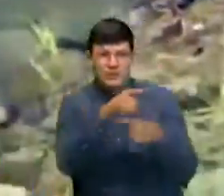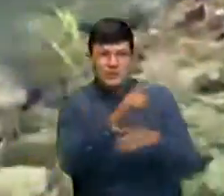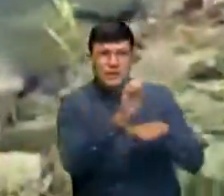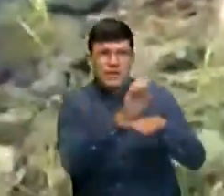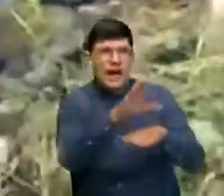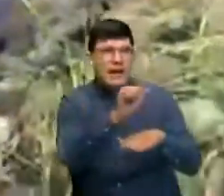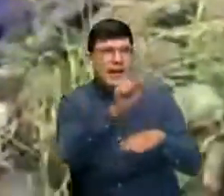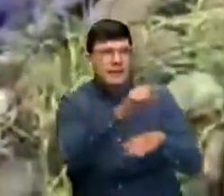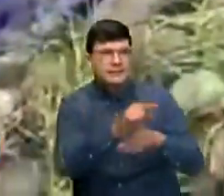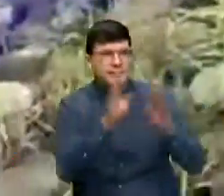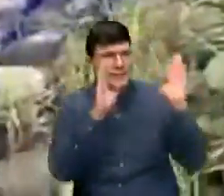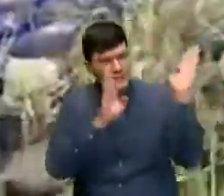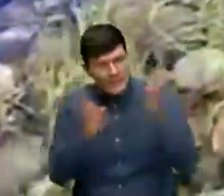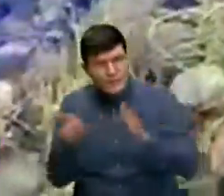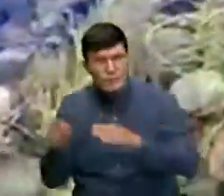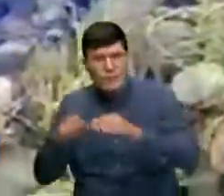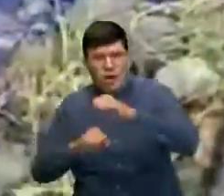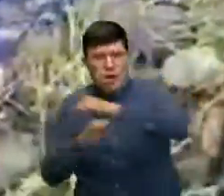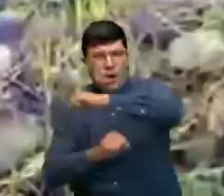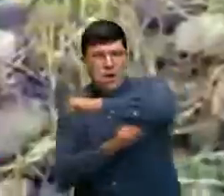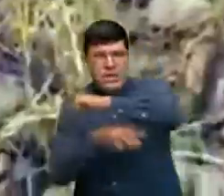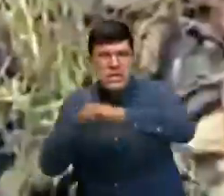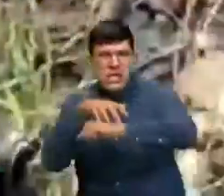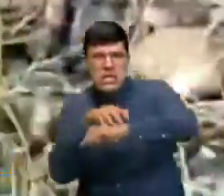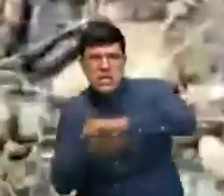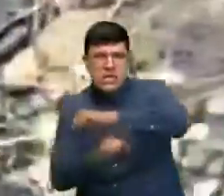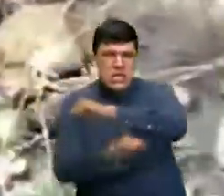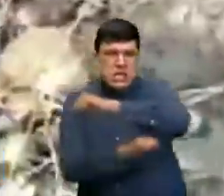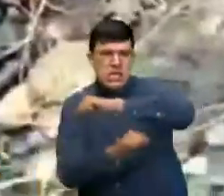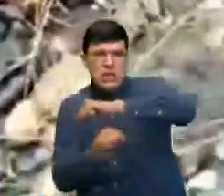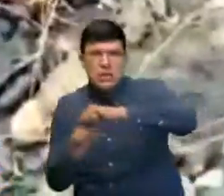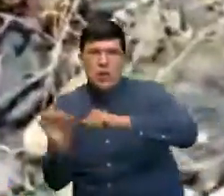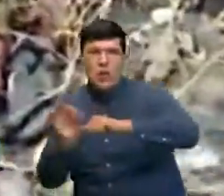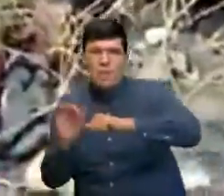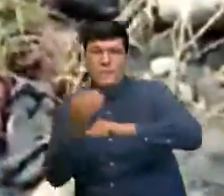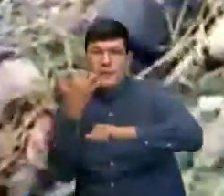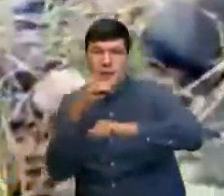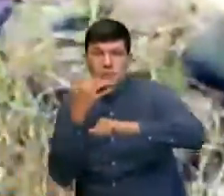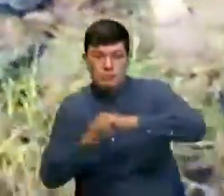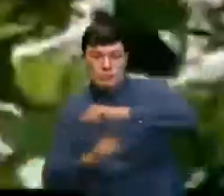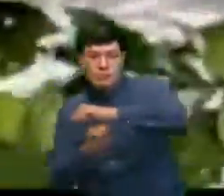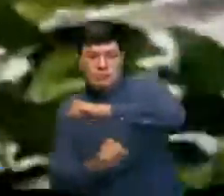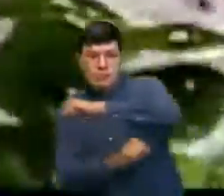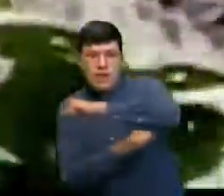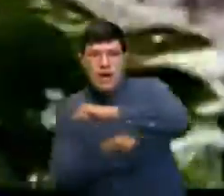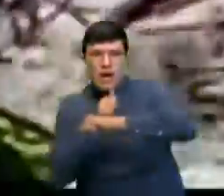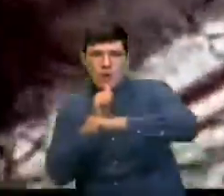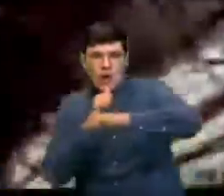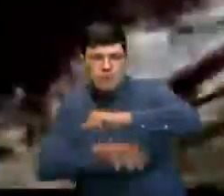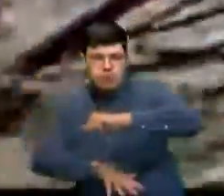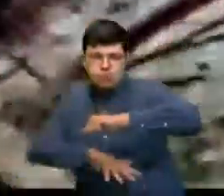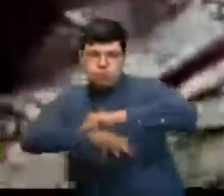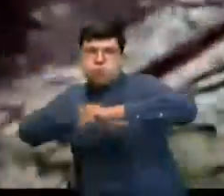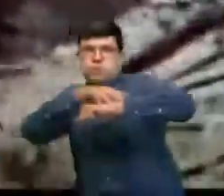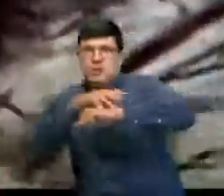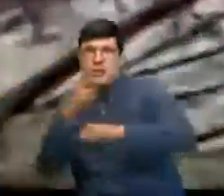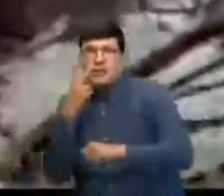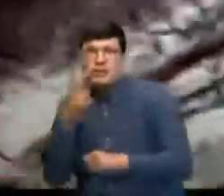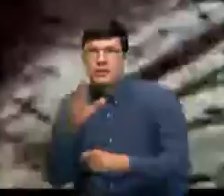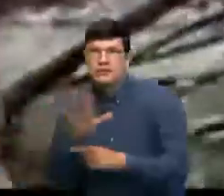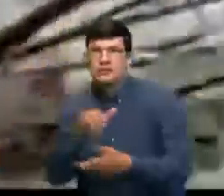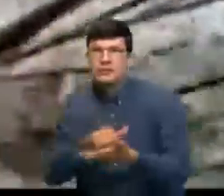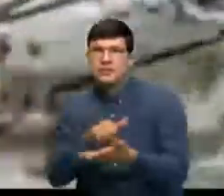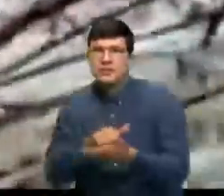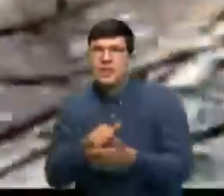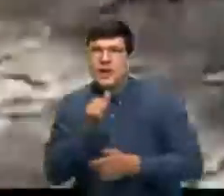no ha habido ninguna acción por parte de la entidad y se teme un represamiento del puente ahí se ve el taponamiento